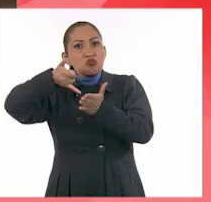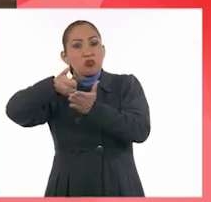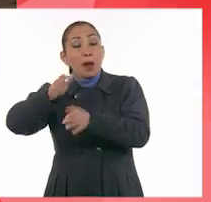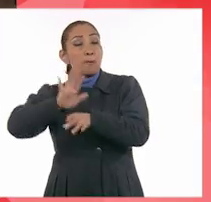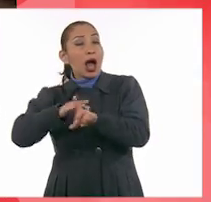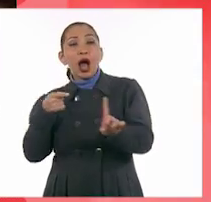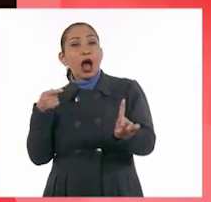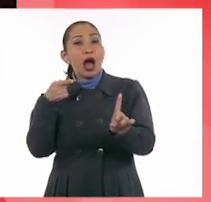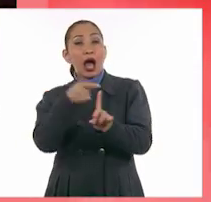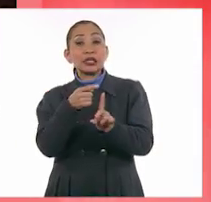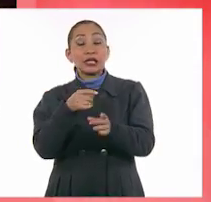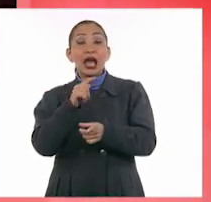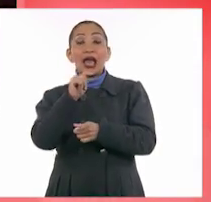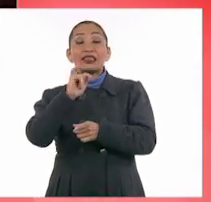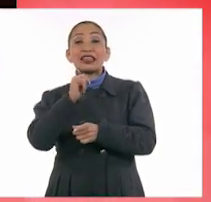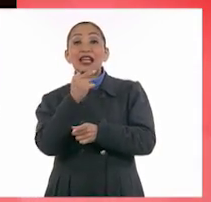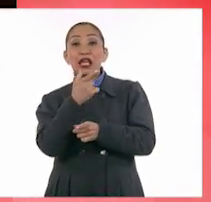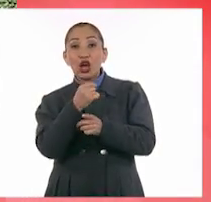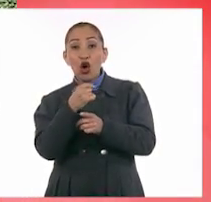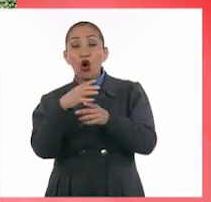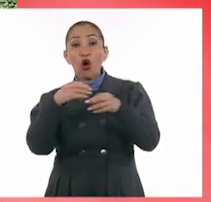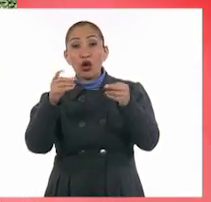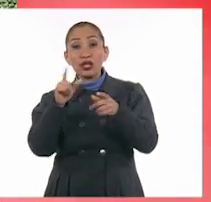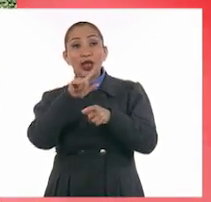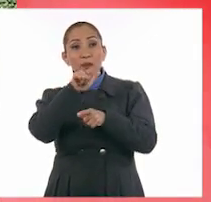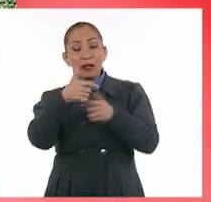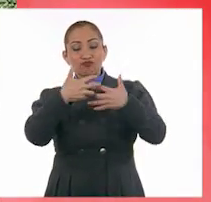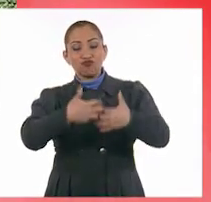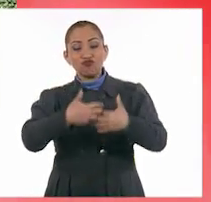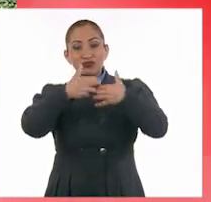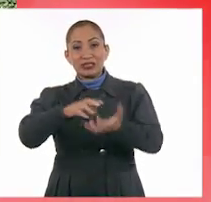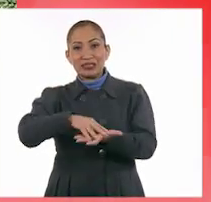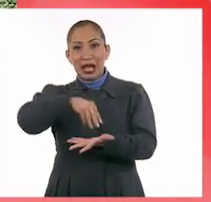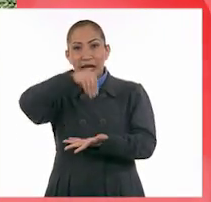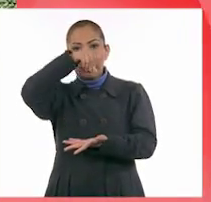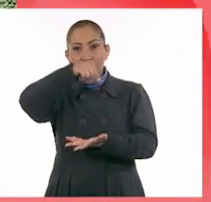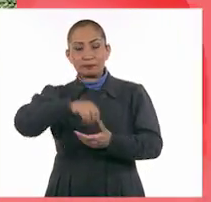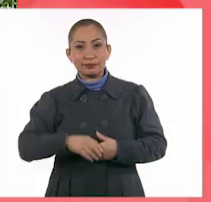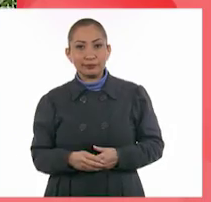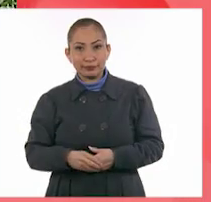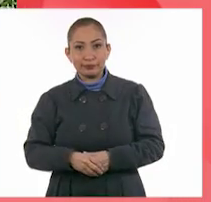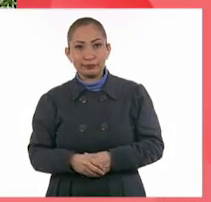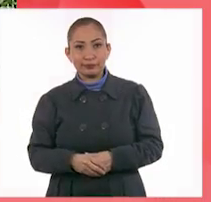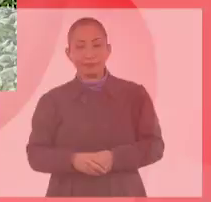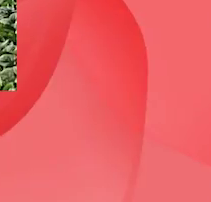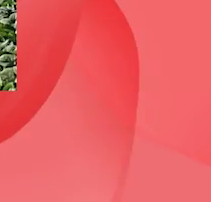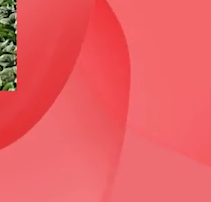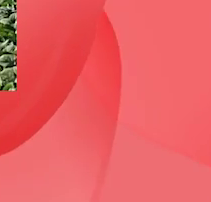principalmente de trigo, e instalaron un molino de harina.